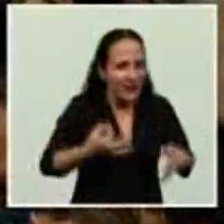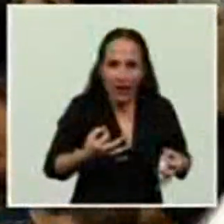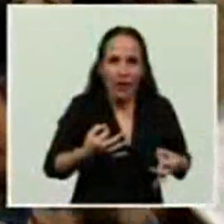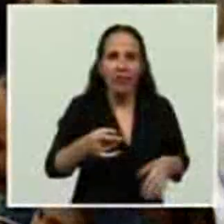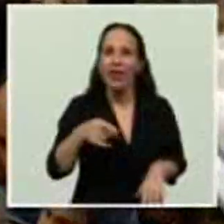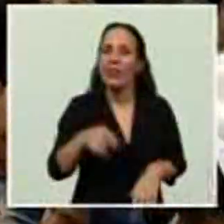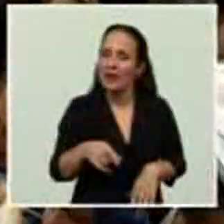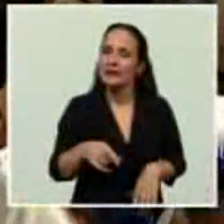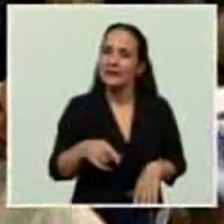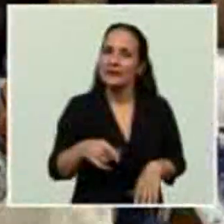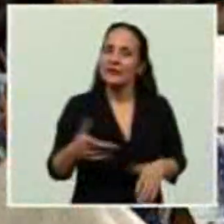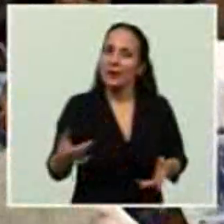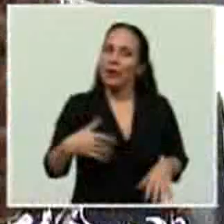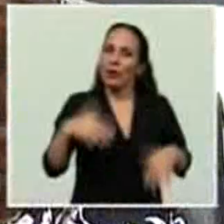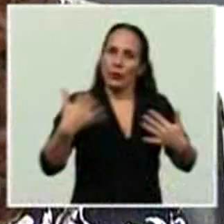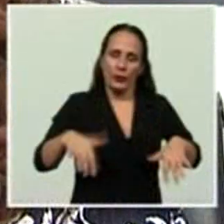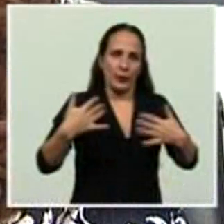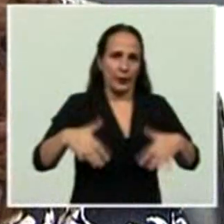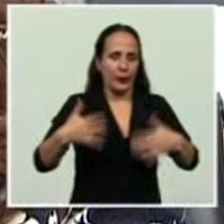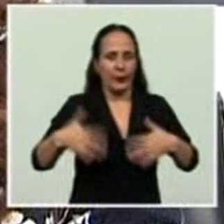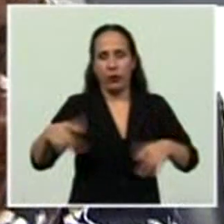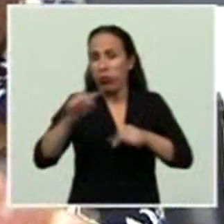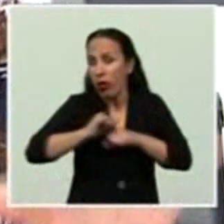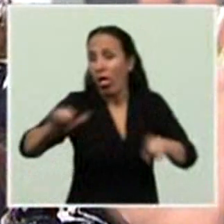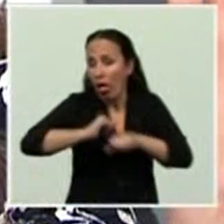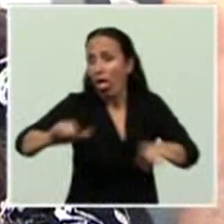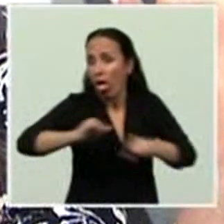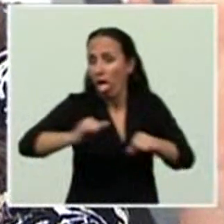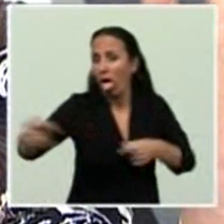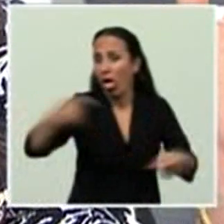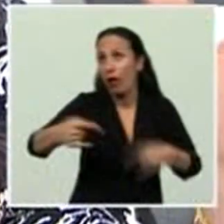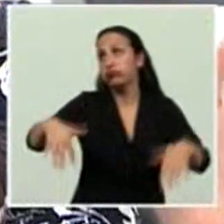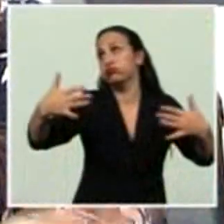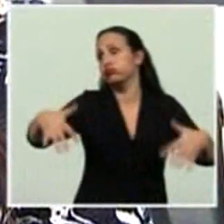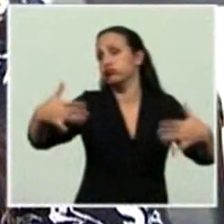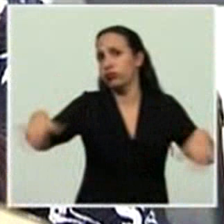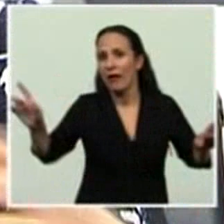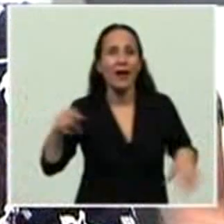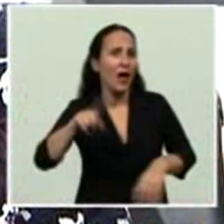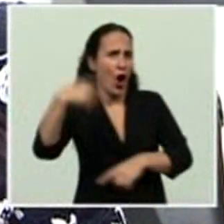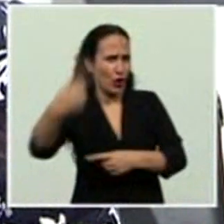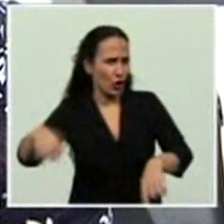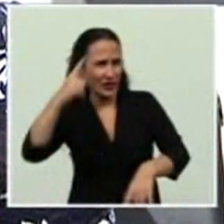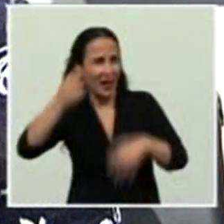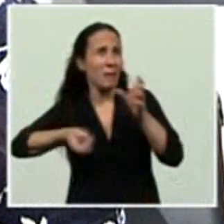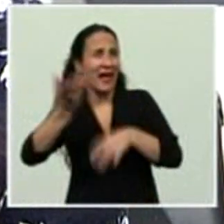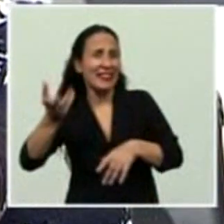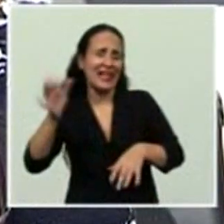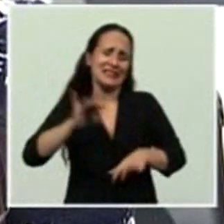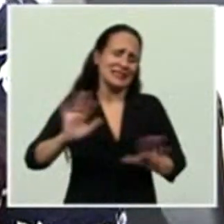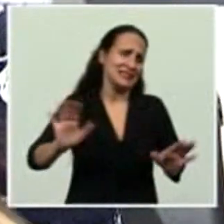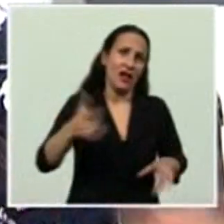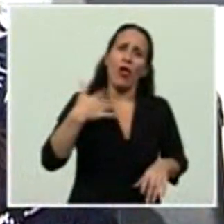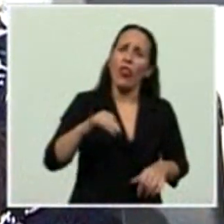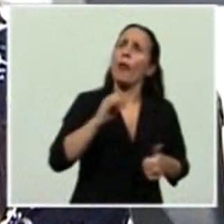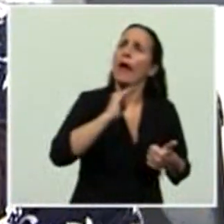verdad que ríos de tinta de cosas Bueno no quiero hablar de las otras cosas no de las cosas que se inventan a diario Y que hay que